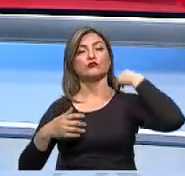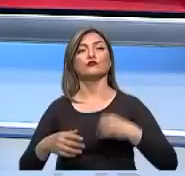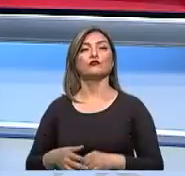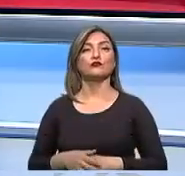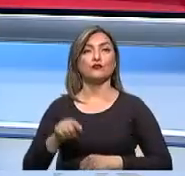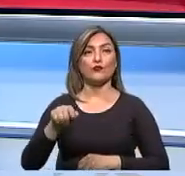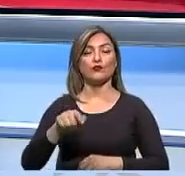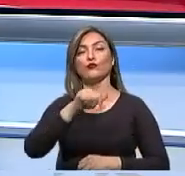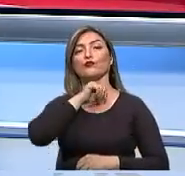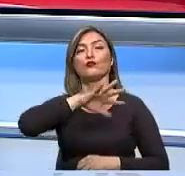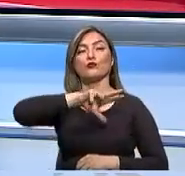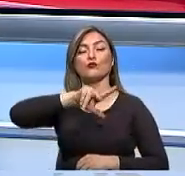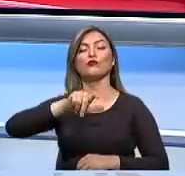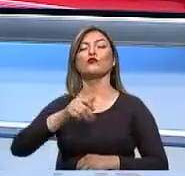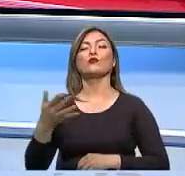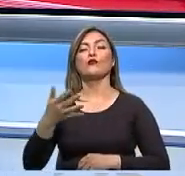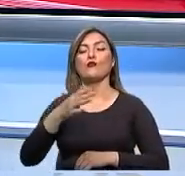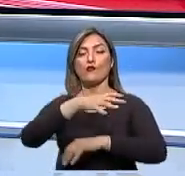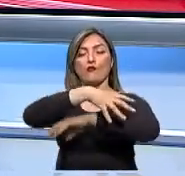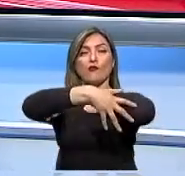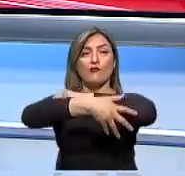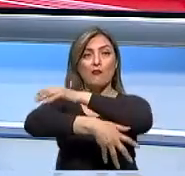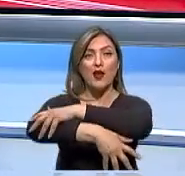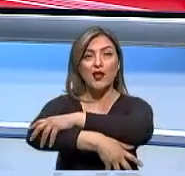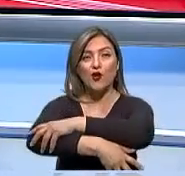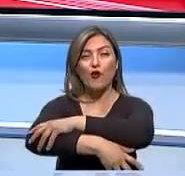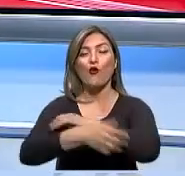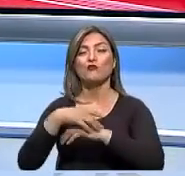se suma un asalto a mano armada en el malecón y el